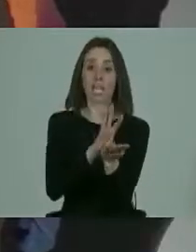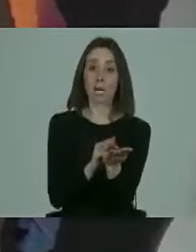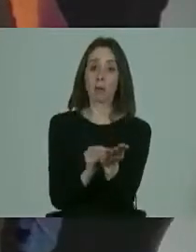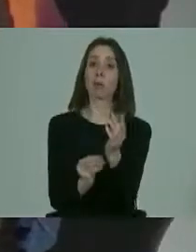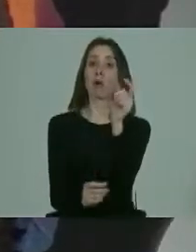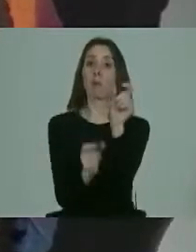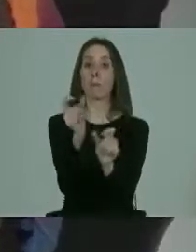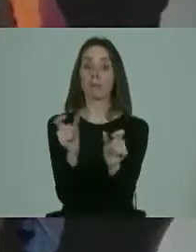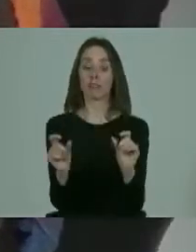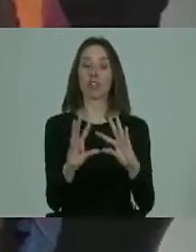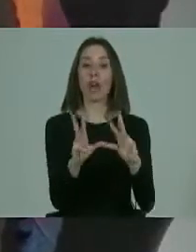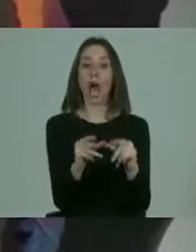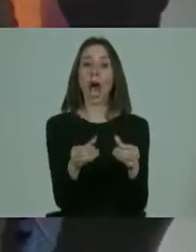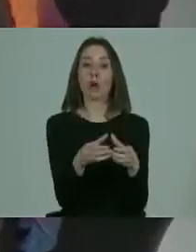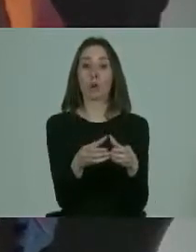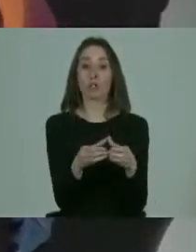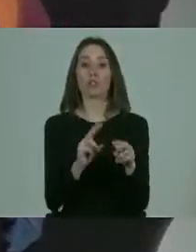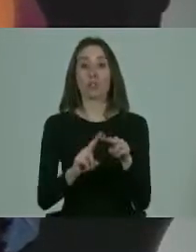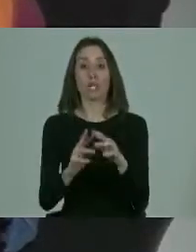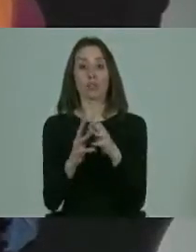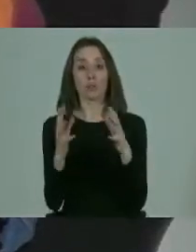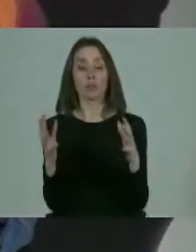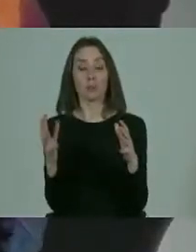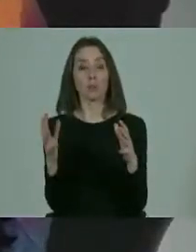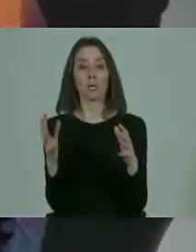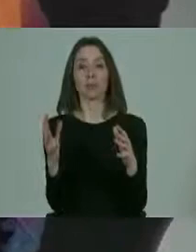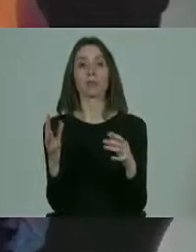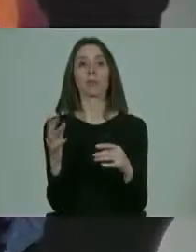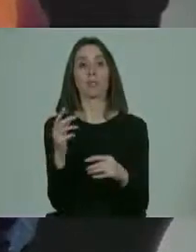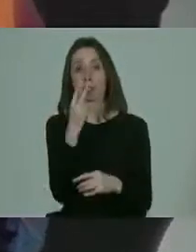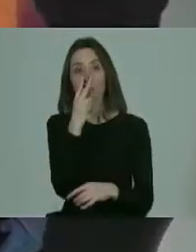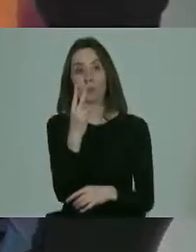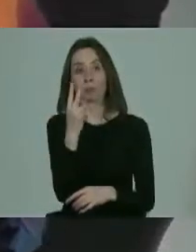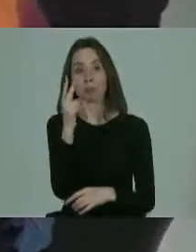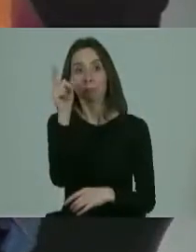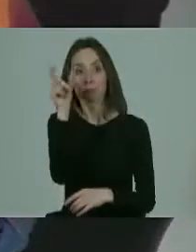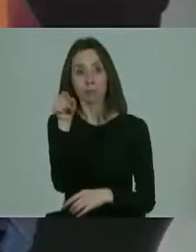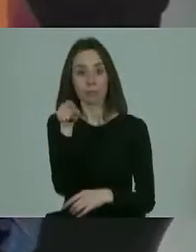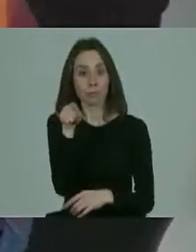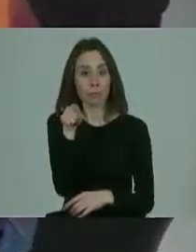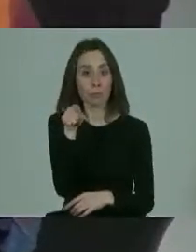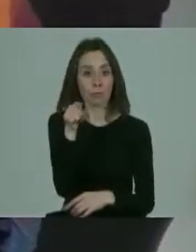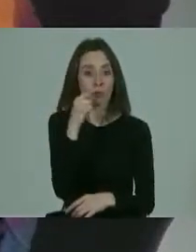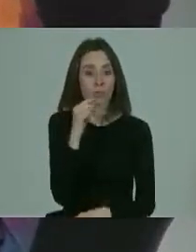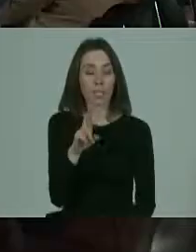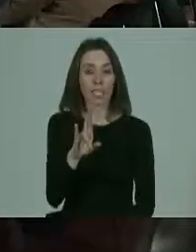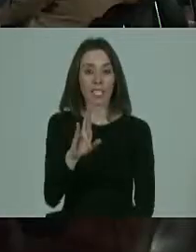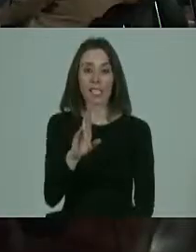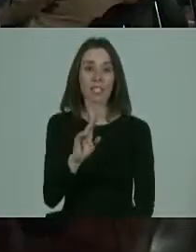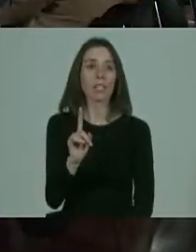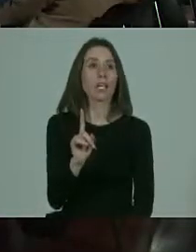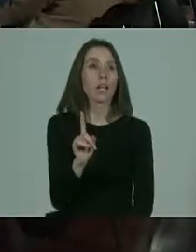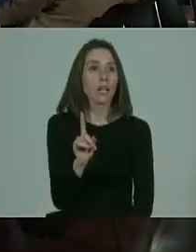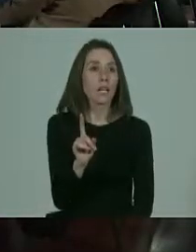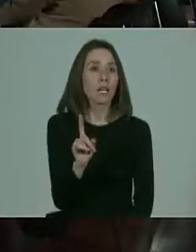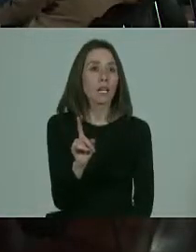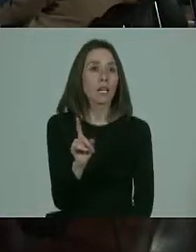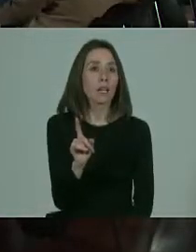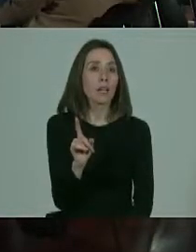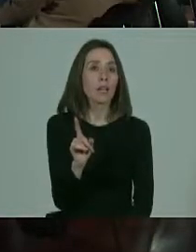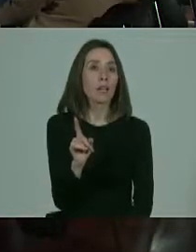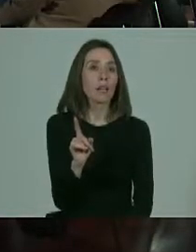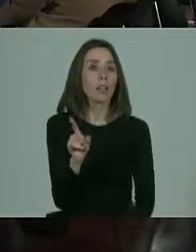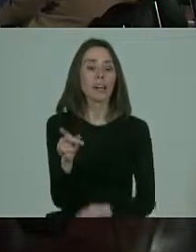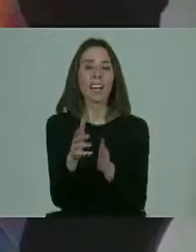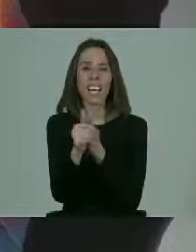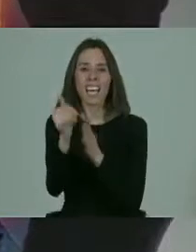personas o de las agrupaciones que hacen muchos esté mirando a un chico que en el twitter el líder